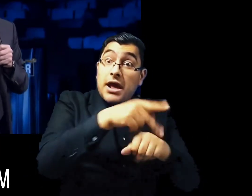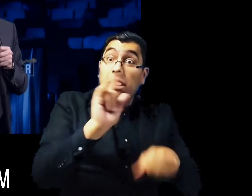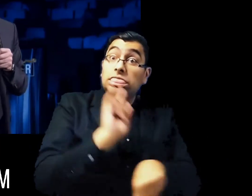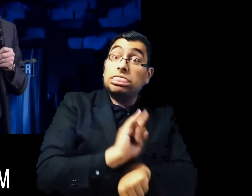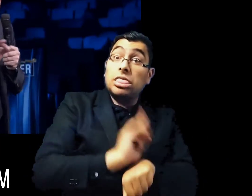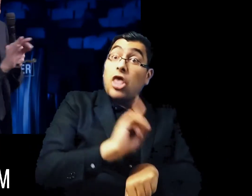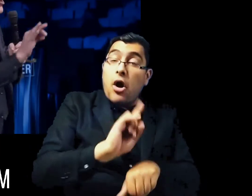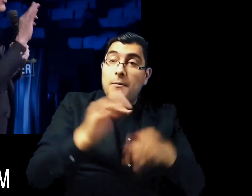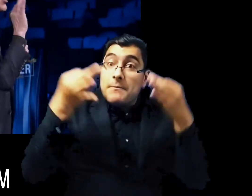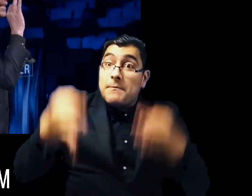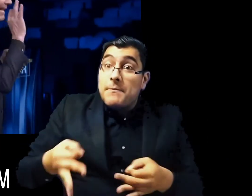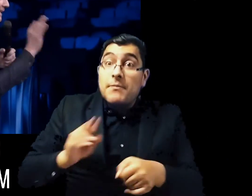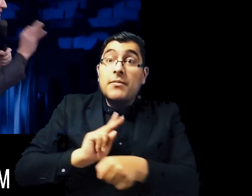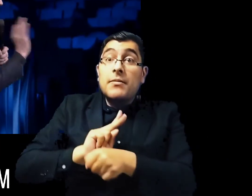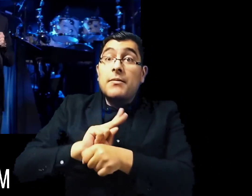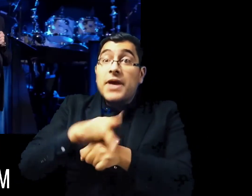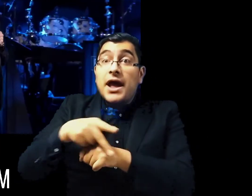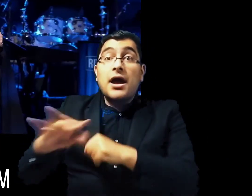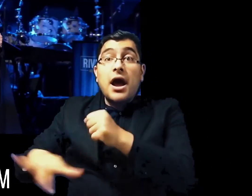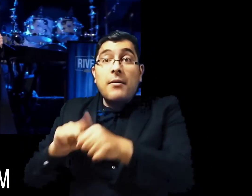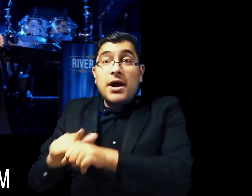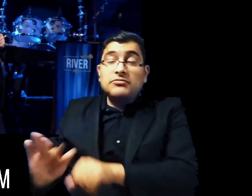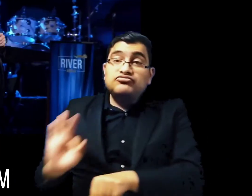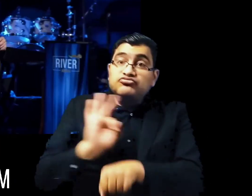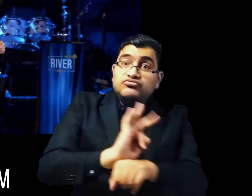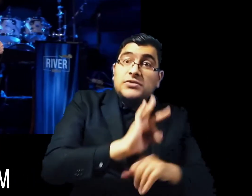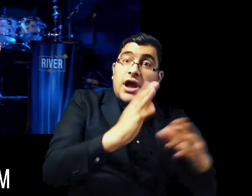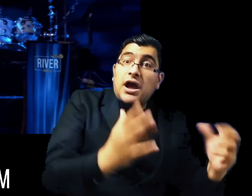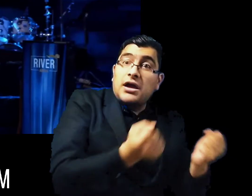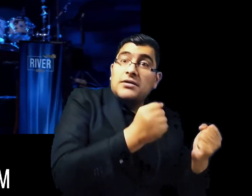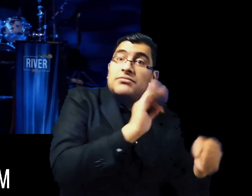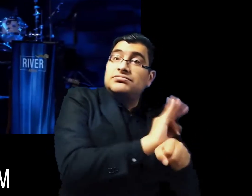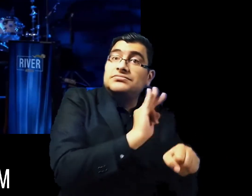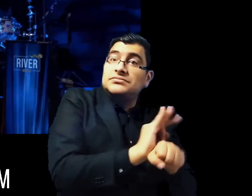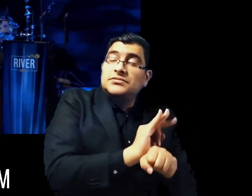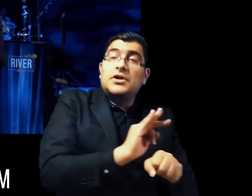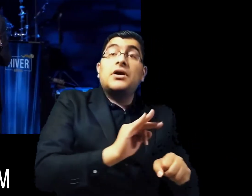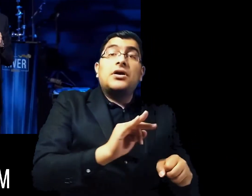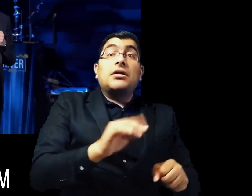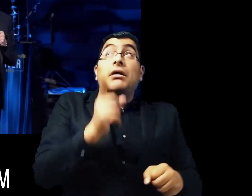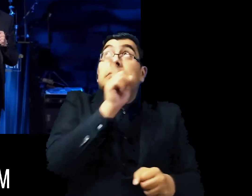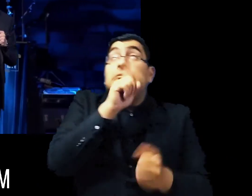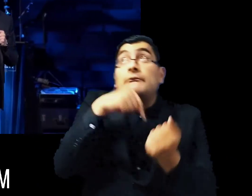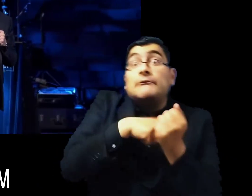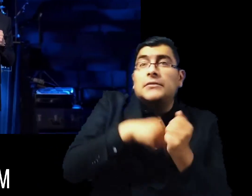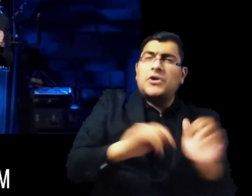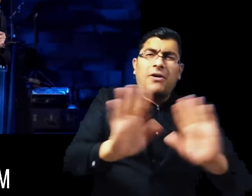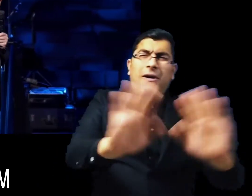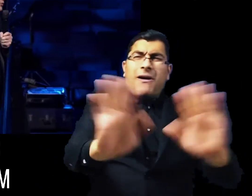Ya no tienes que esconderte. Eres amado tal cual eres.